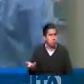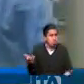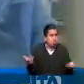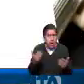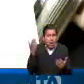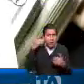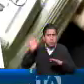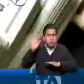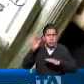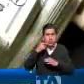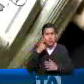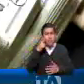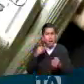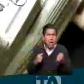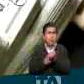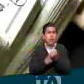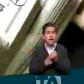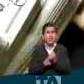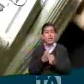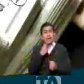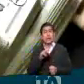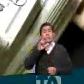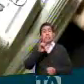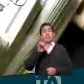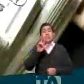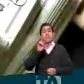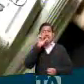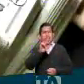bonificación que fue destinada a